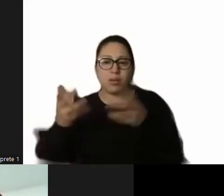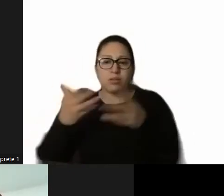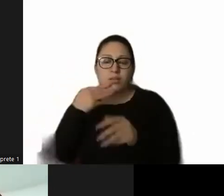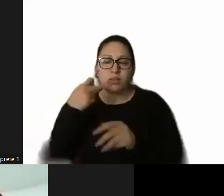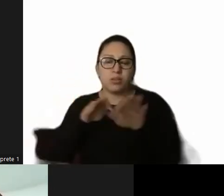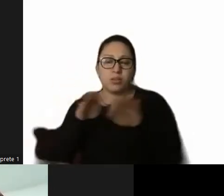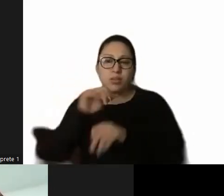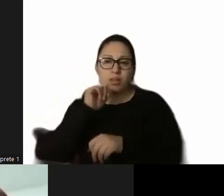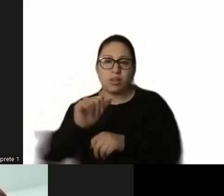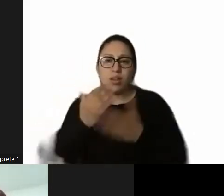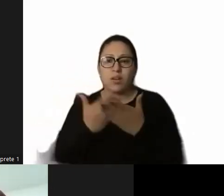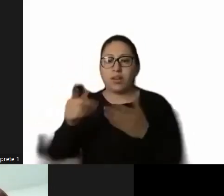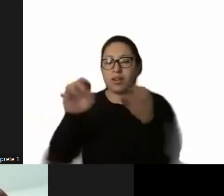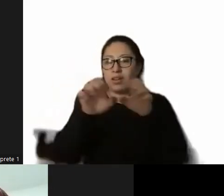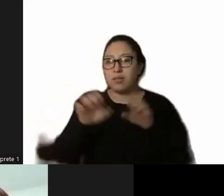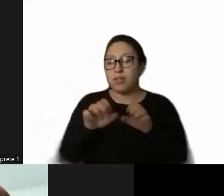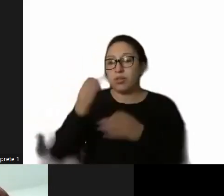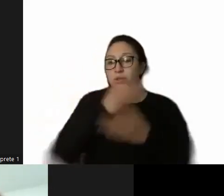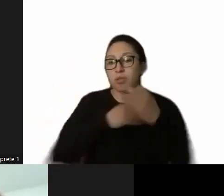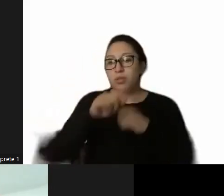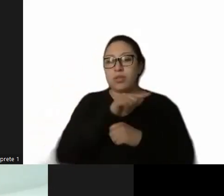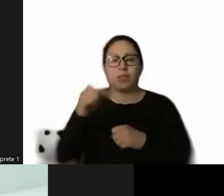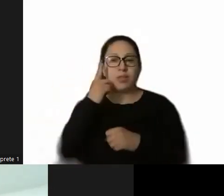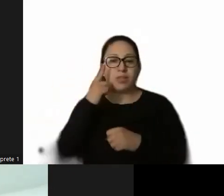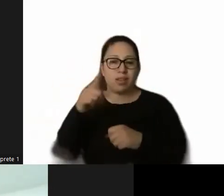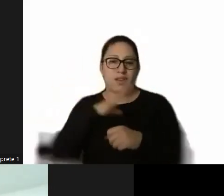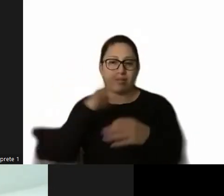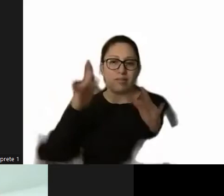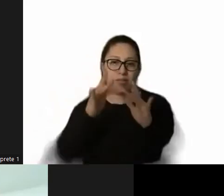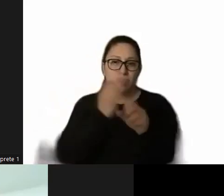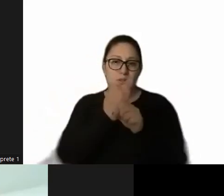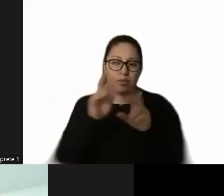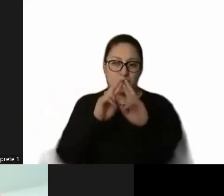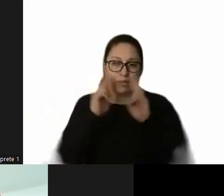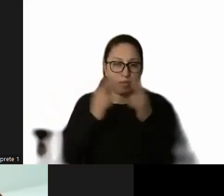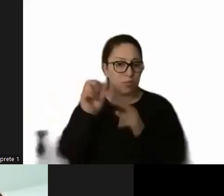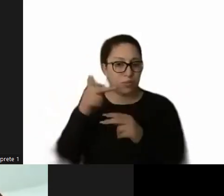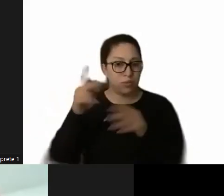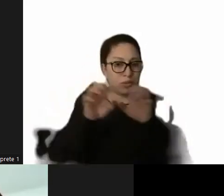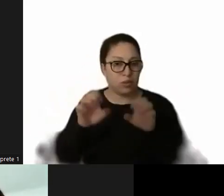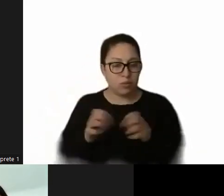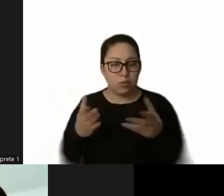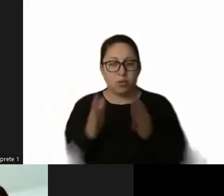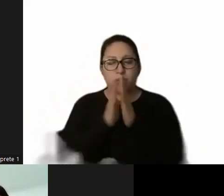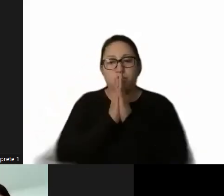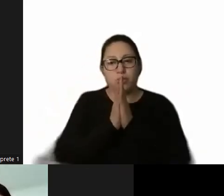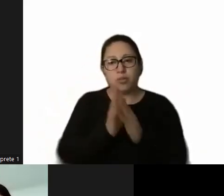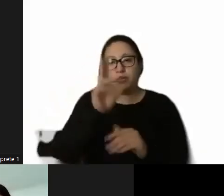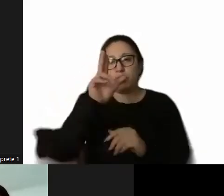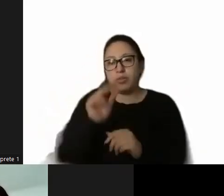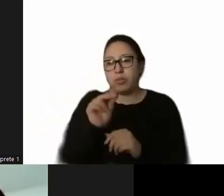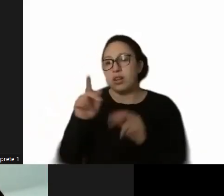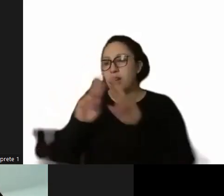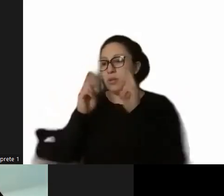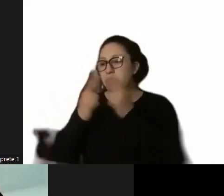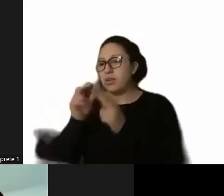asesores, pues, de todos los diputados aquí presentes. Entonces, pues, no hagamos la reunión de asesores y